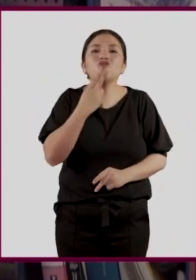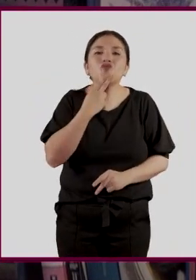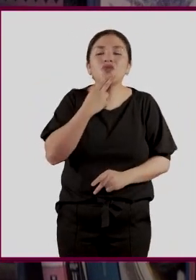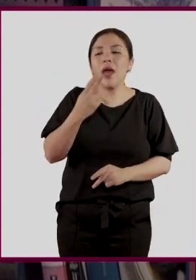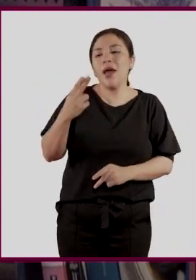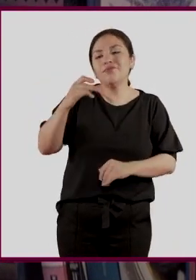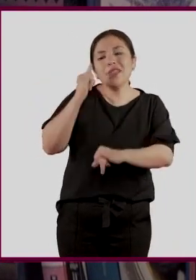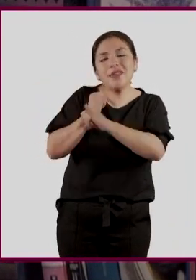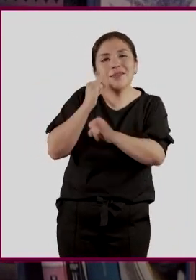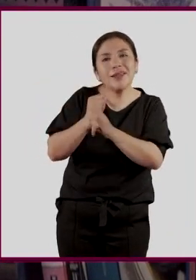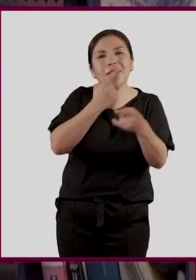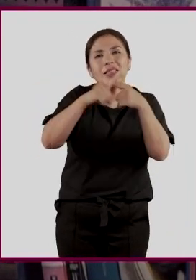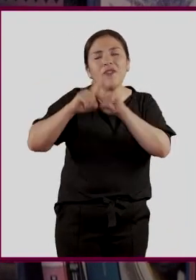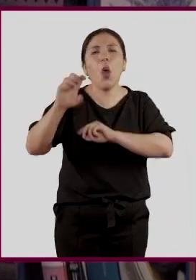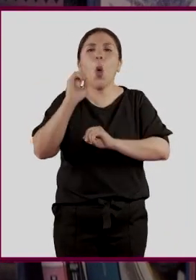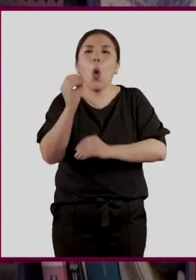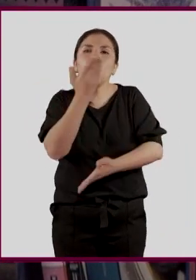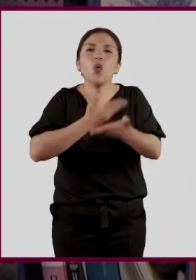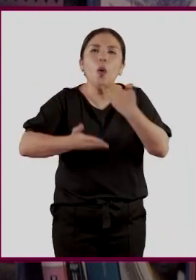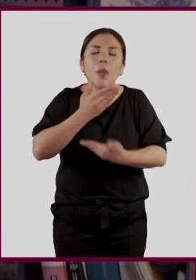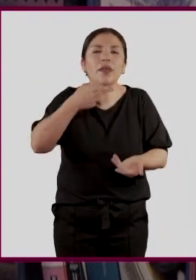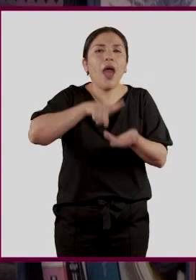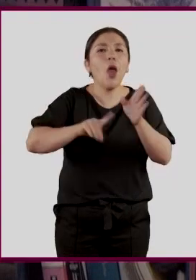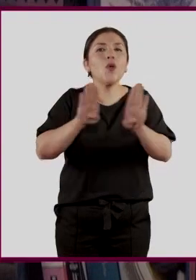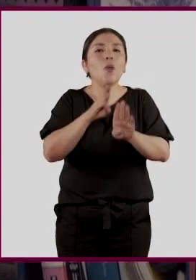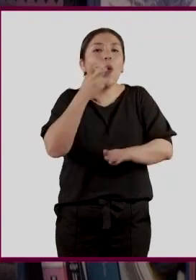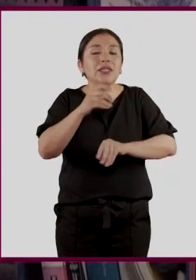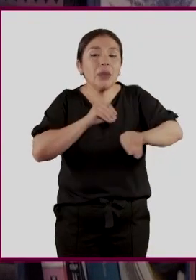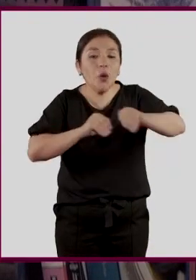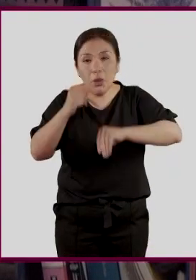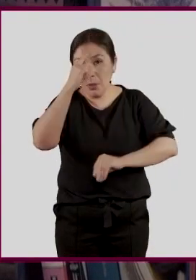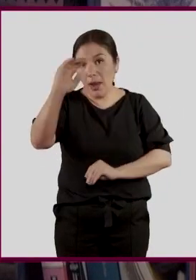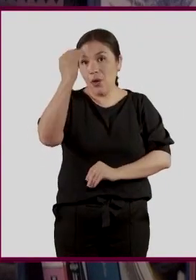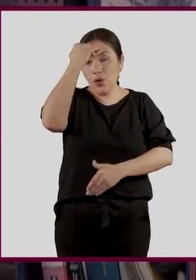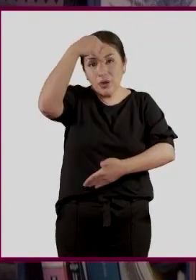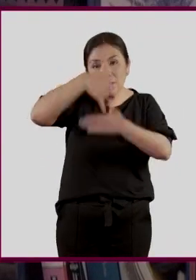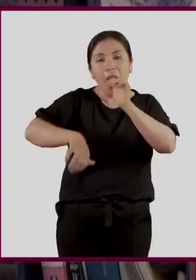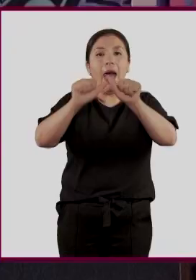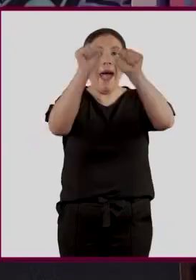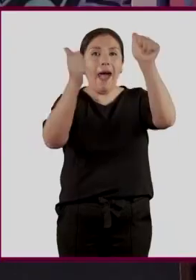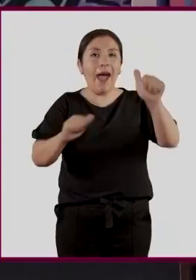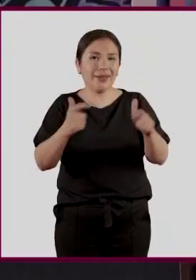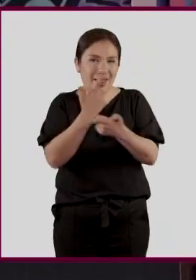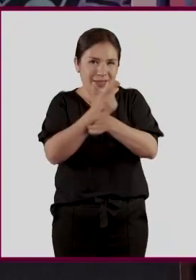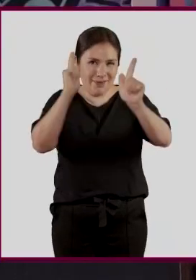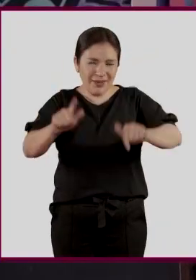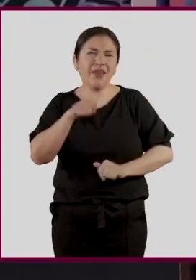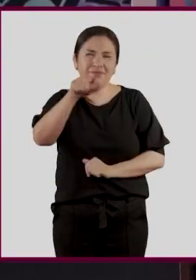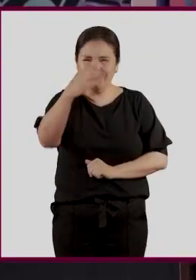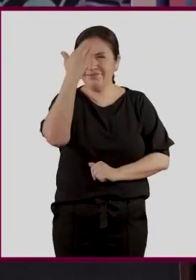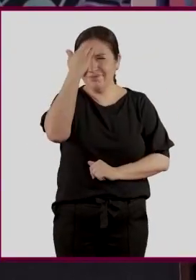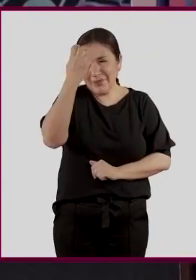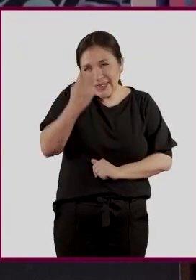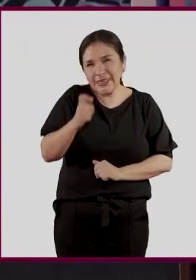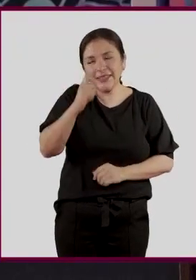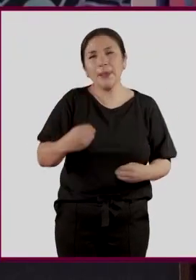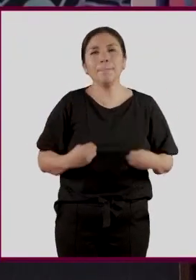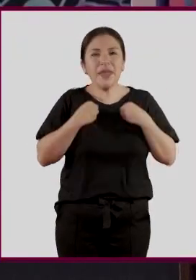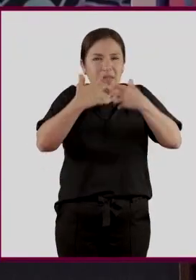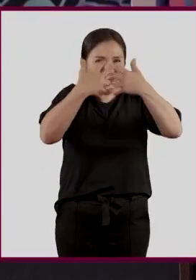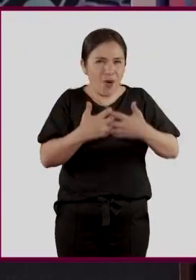para todos aquellos que compartan los postulados del movimiento por el conocimiento y el arte en libertad. Ya saben, esto es